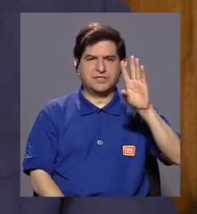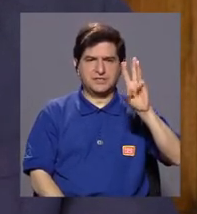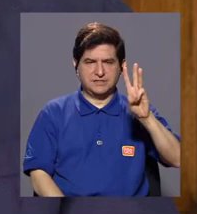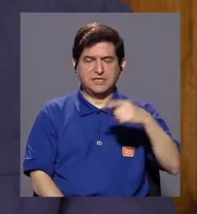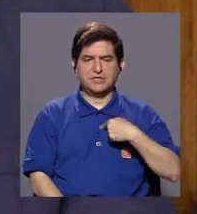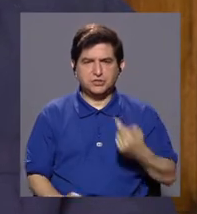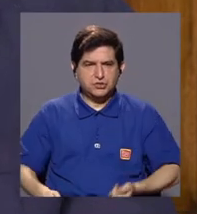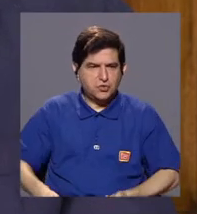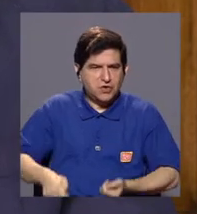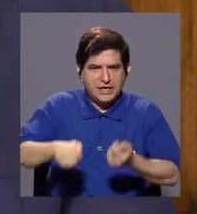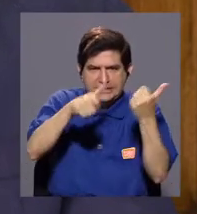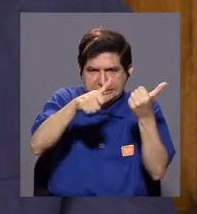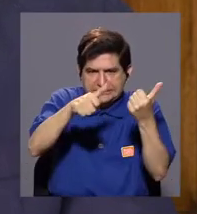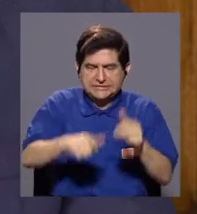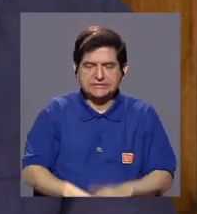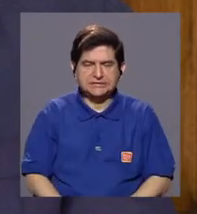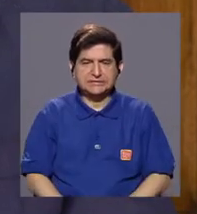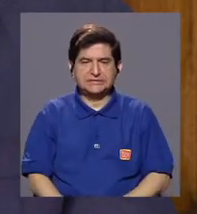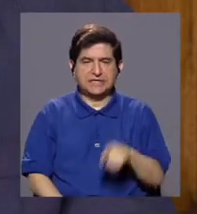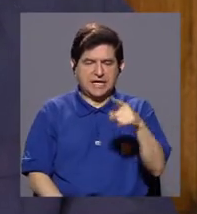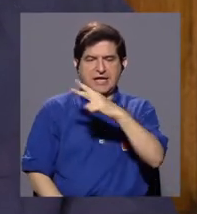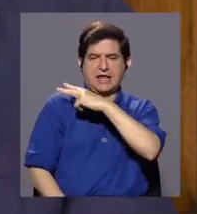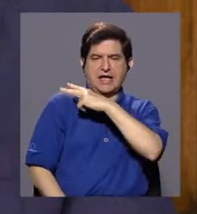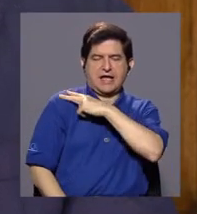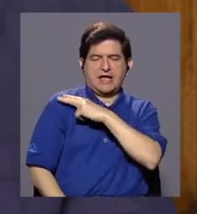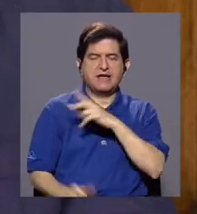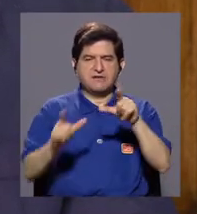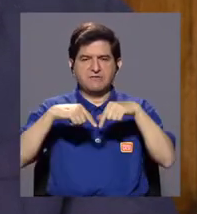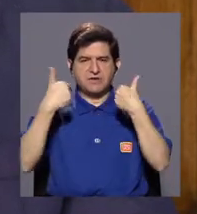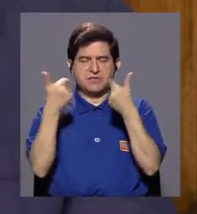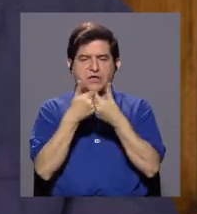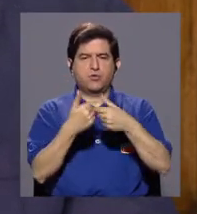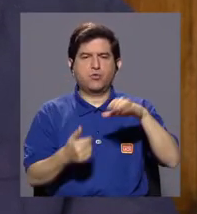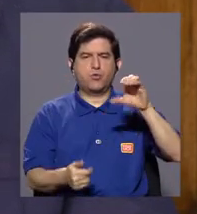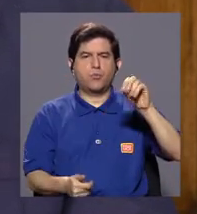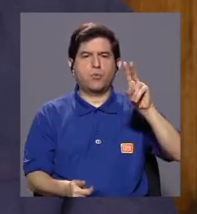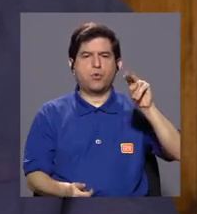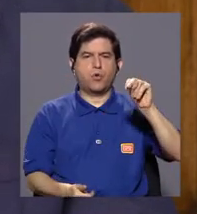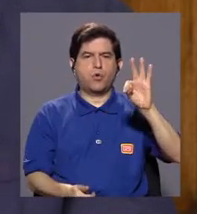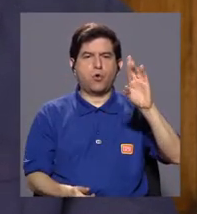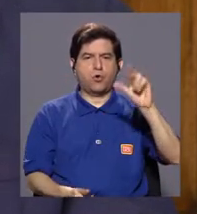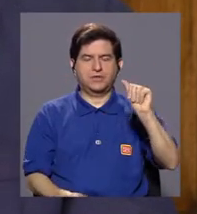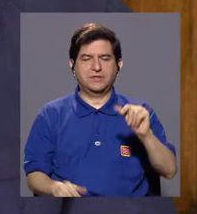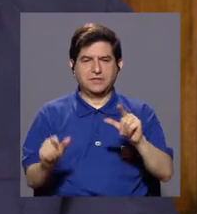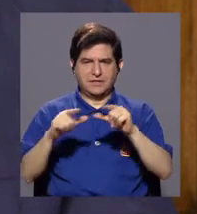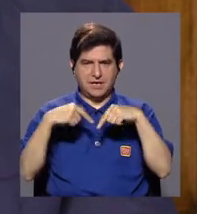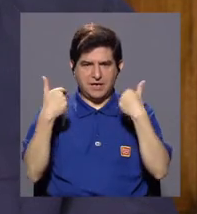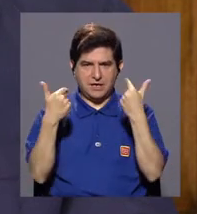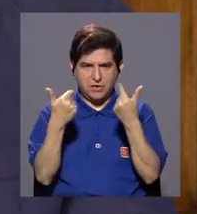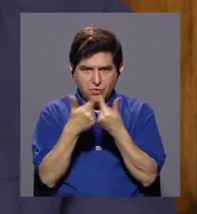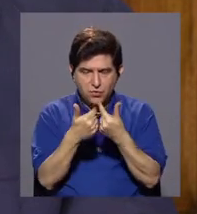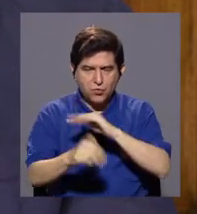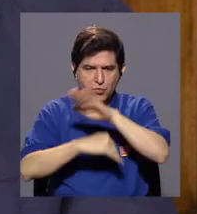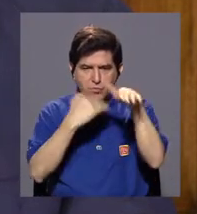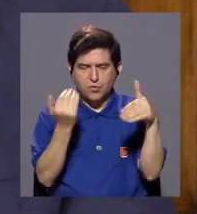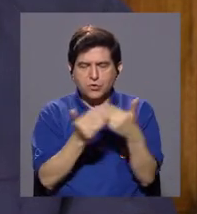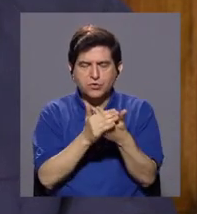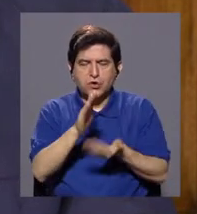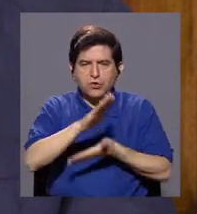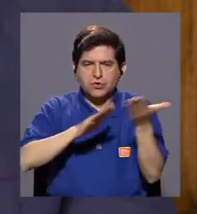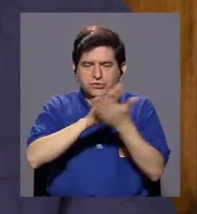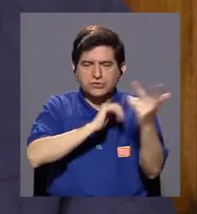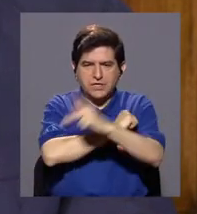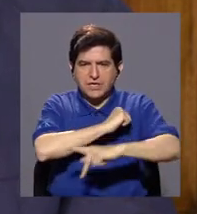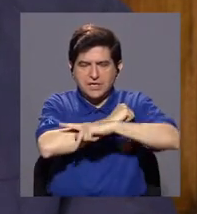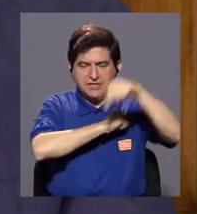expulsé a los comandantes de la contra del suelo costarricense. Todos tuvieron que abandonar el